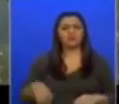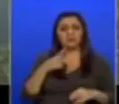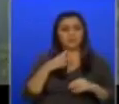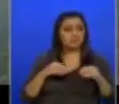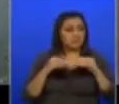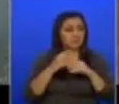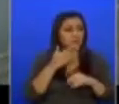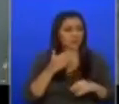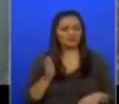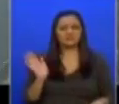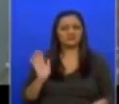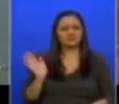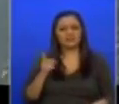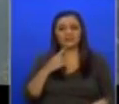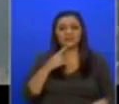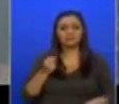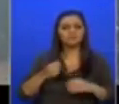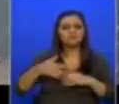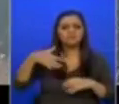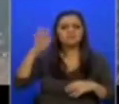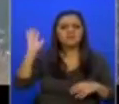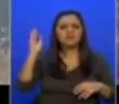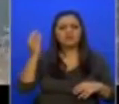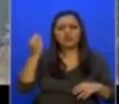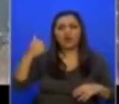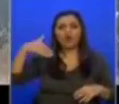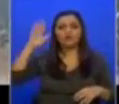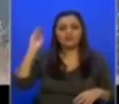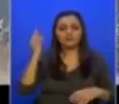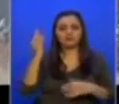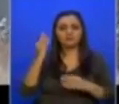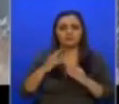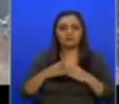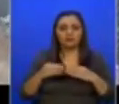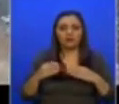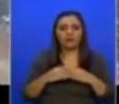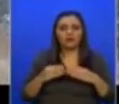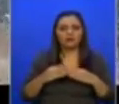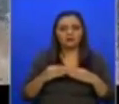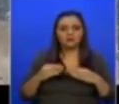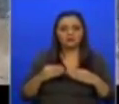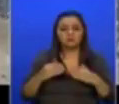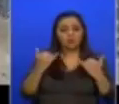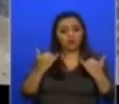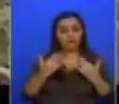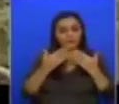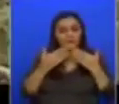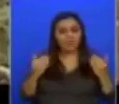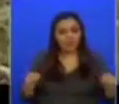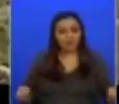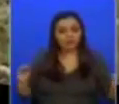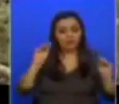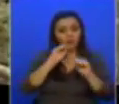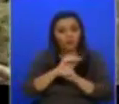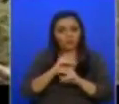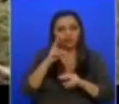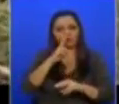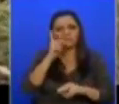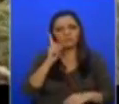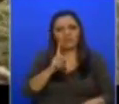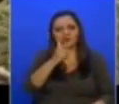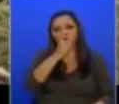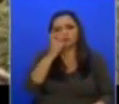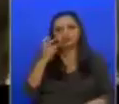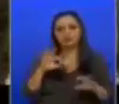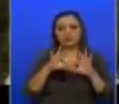conveniente. Esto es decena de millones de dólares del pueblo ecuatoriano. Mucho mejor es reubicar 100 familias. Ya lo